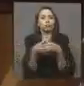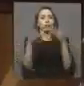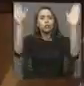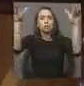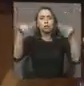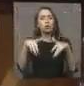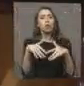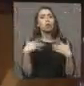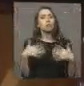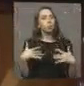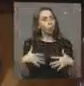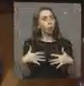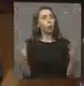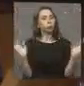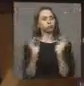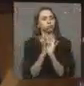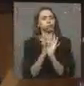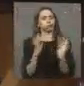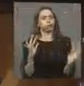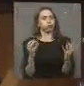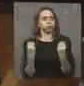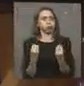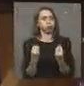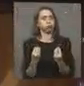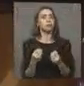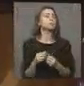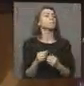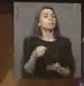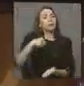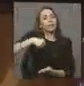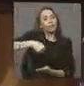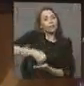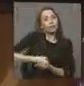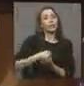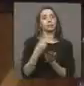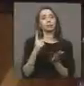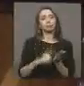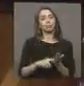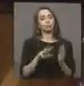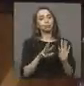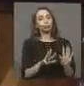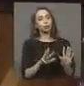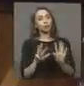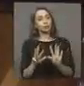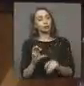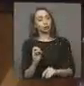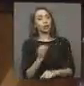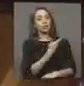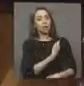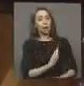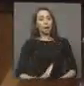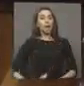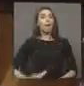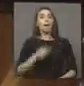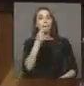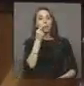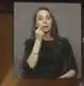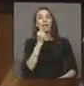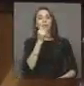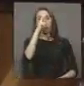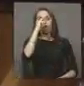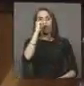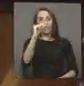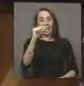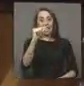convocatorias muy relevantes e importantes. A fines de la década del año 1990, el presidente Félix Ruiz